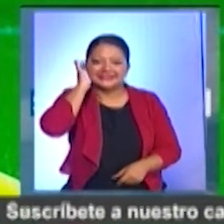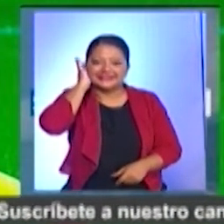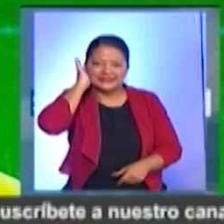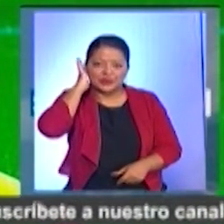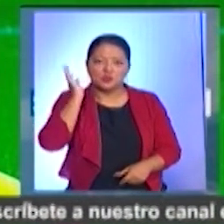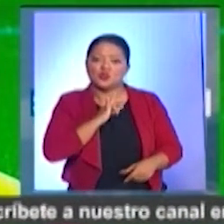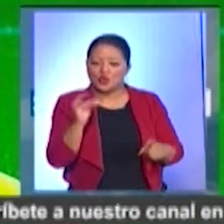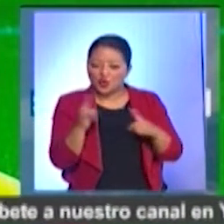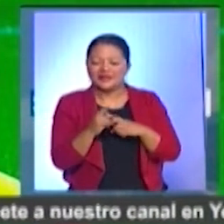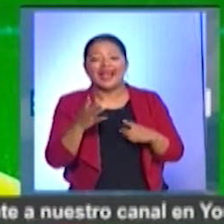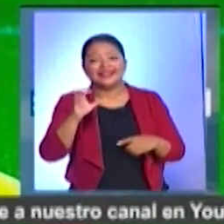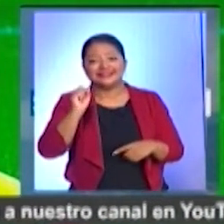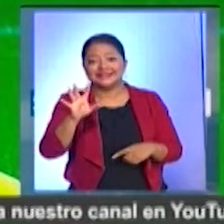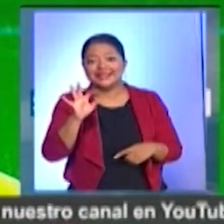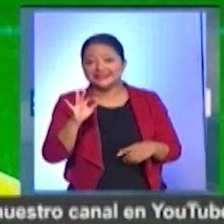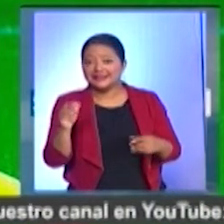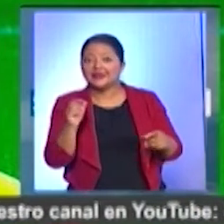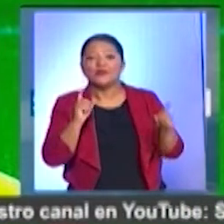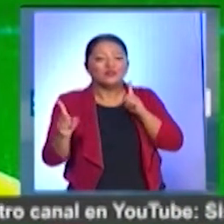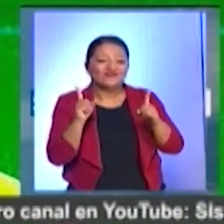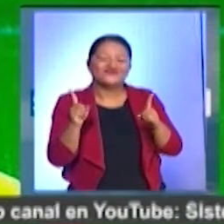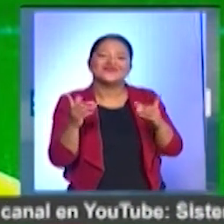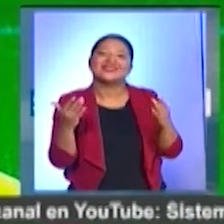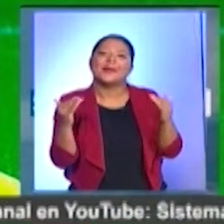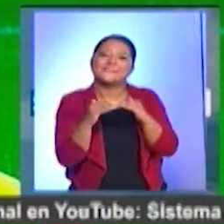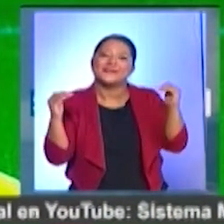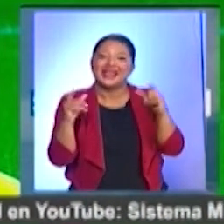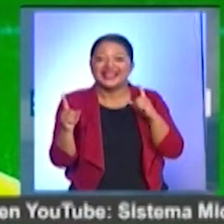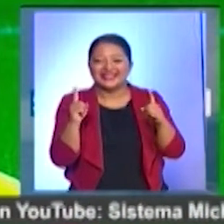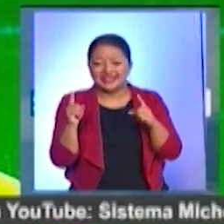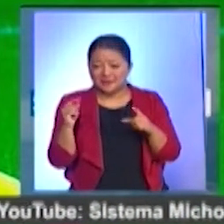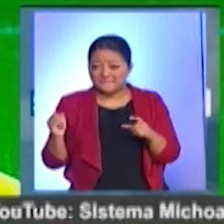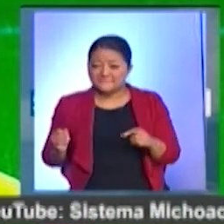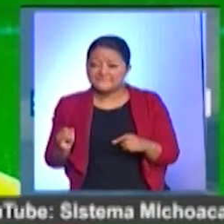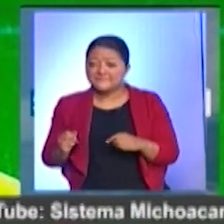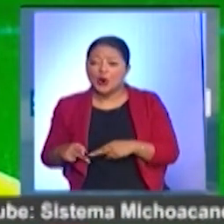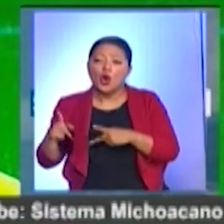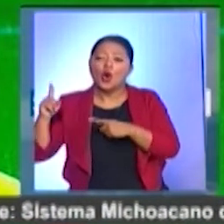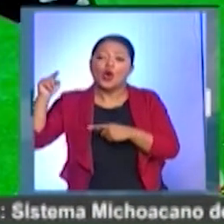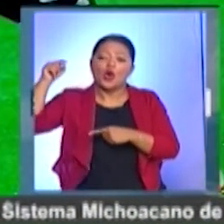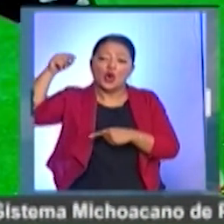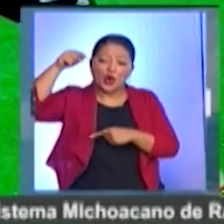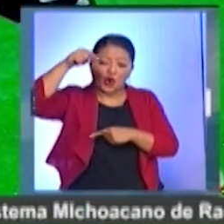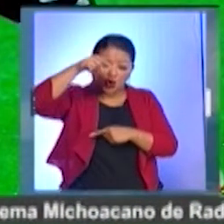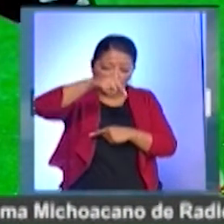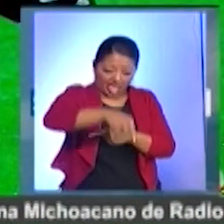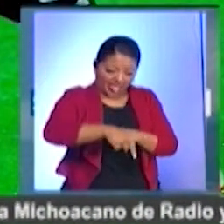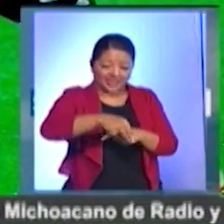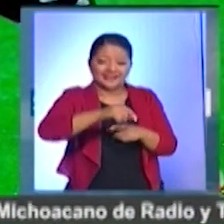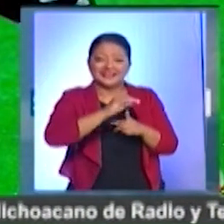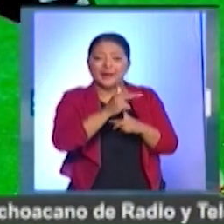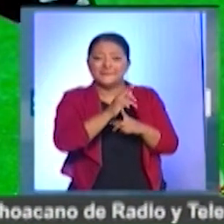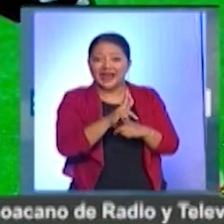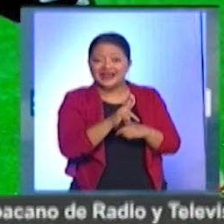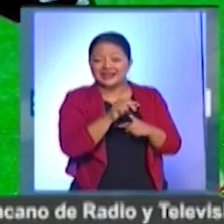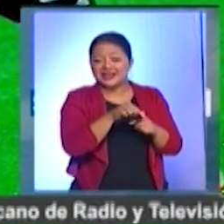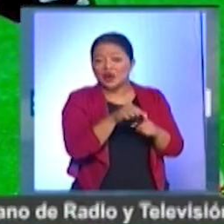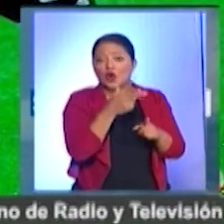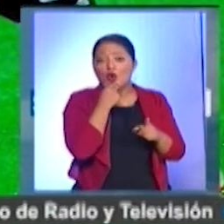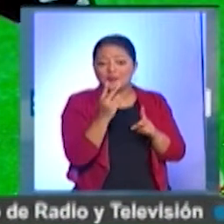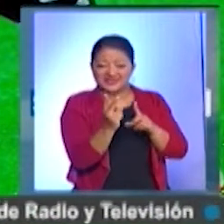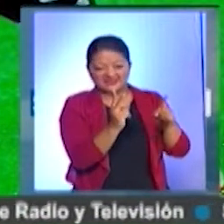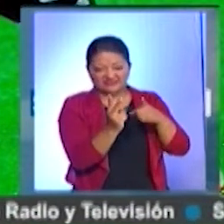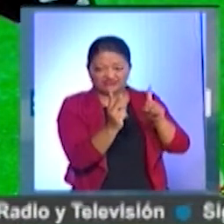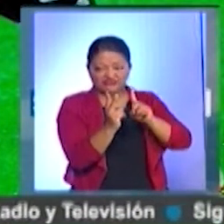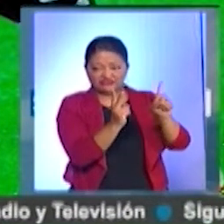sánchez al 65 permitió el empate a jamaica en balón largo al área que disparó de primera llamara nick johnson entre dos hombres un